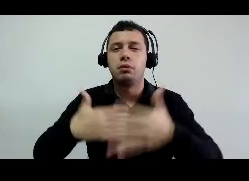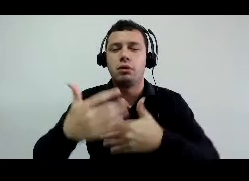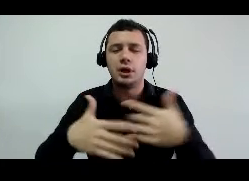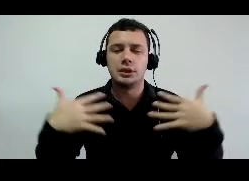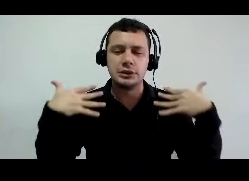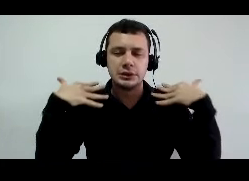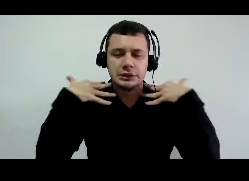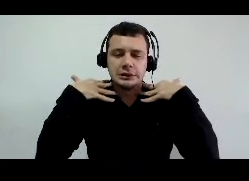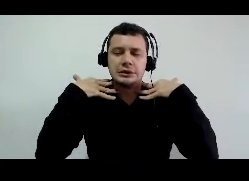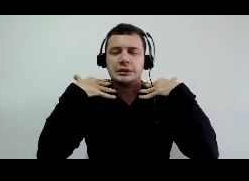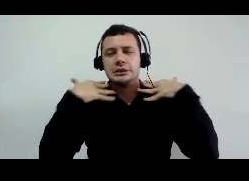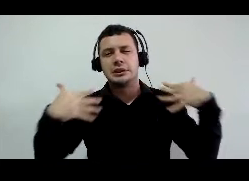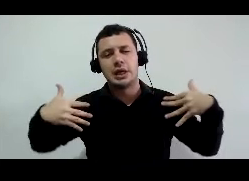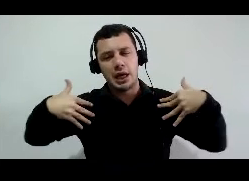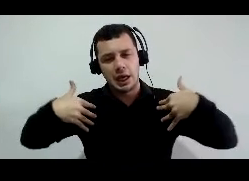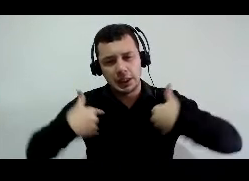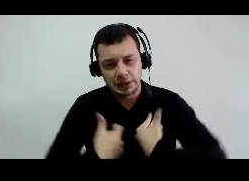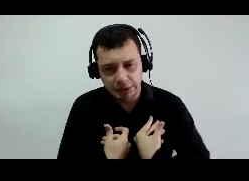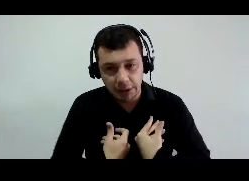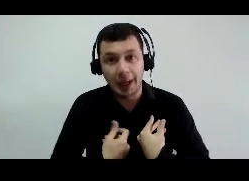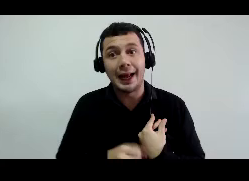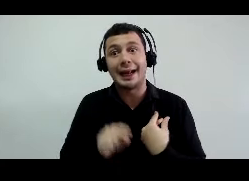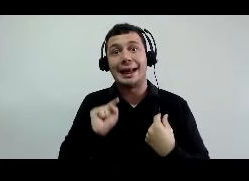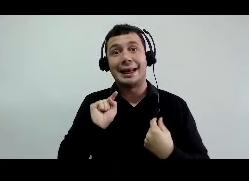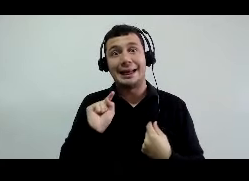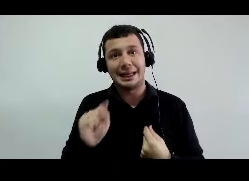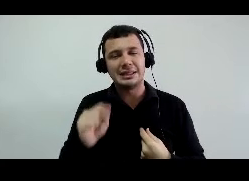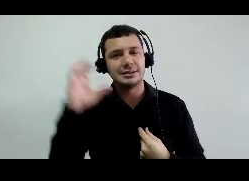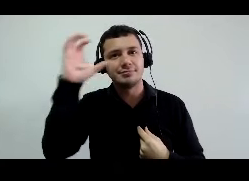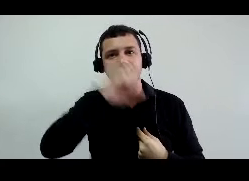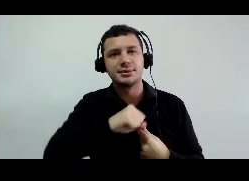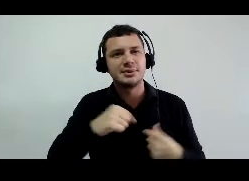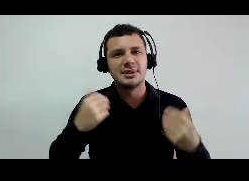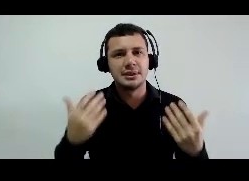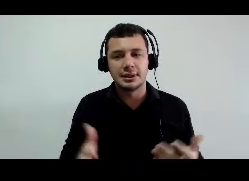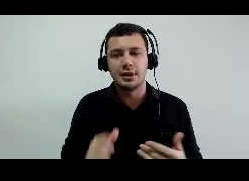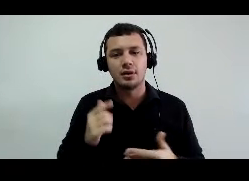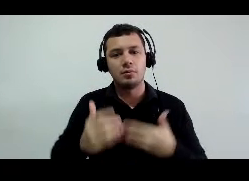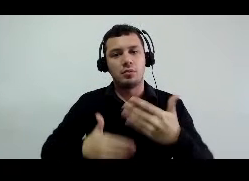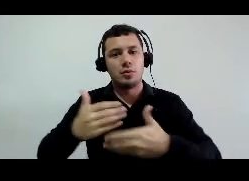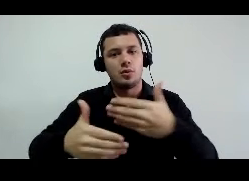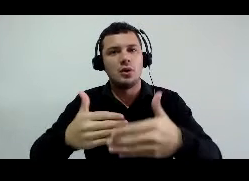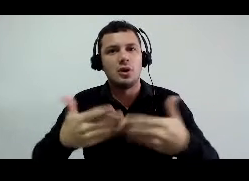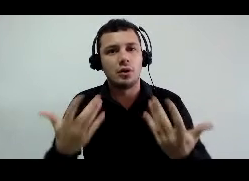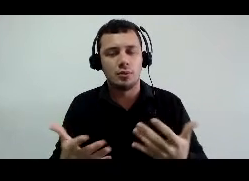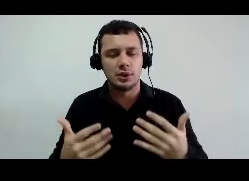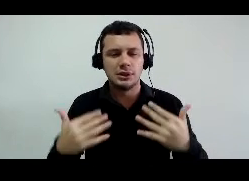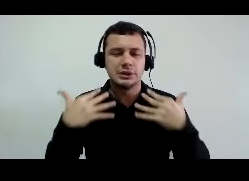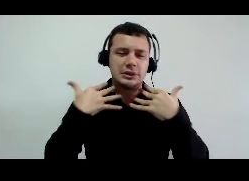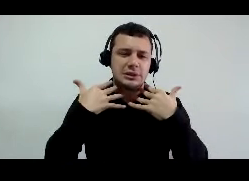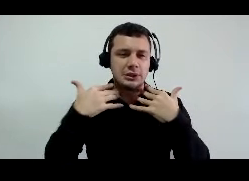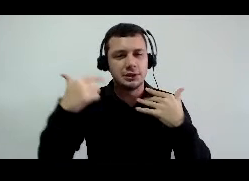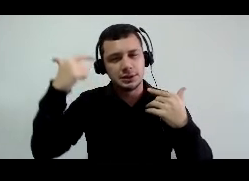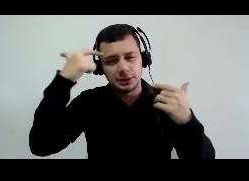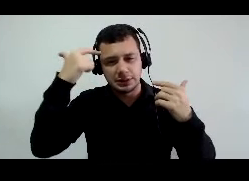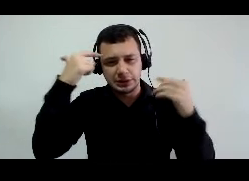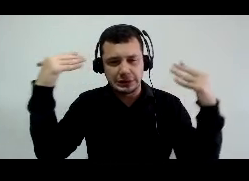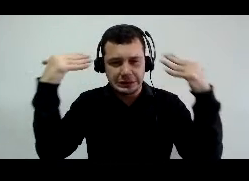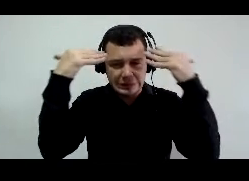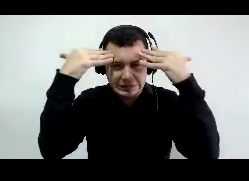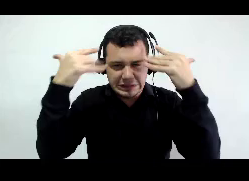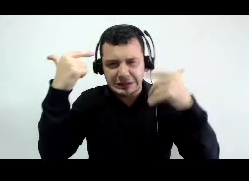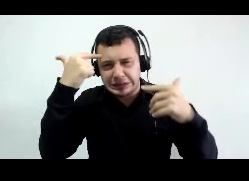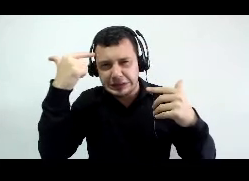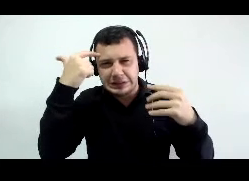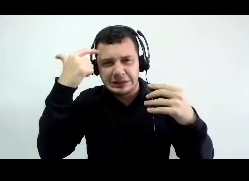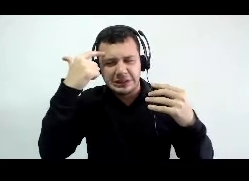salud, y quiere decir que esa condición humana puede tener algún deterioro físico o mental en el momento de la atención, y eso puede